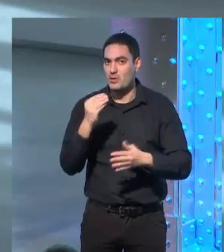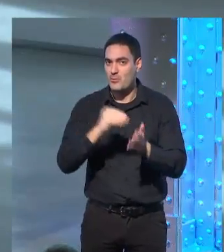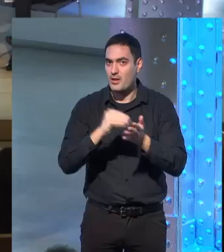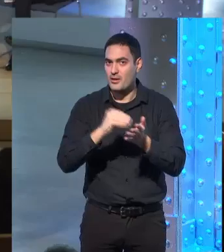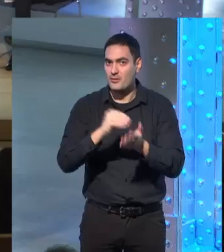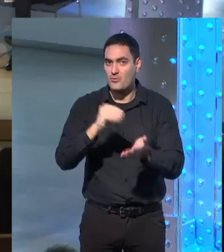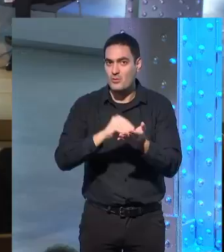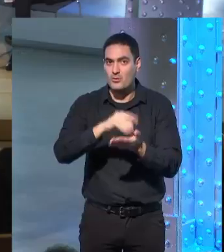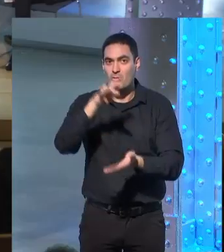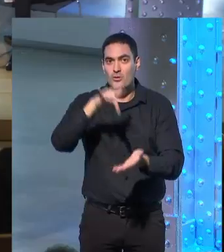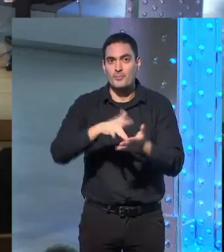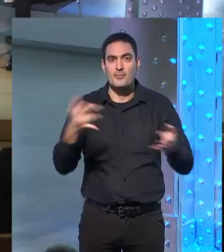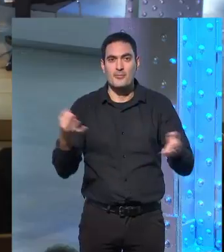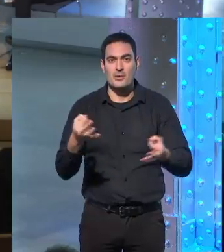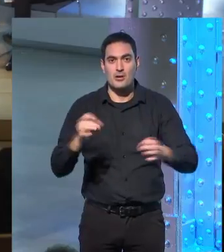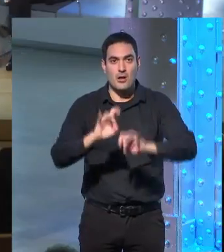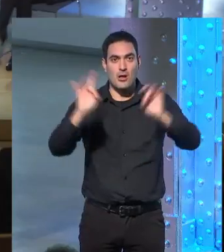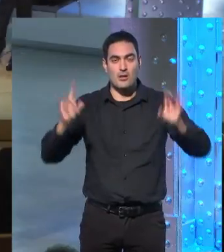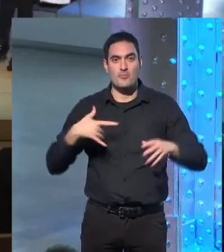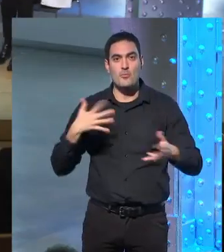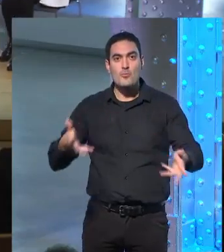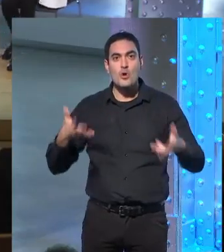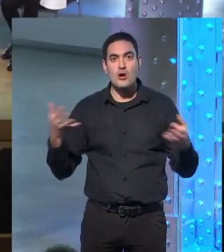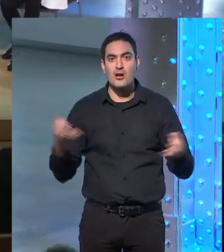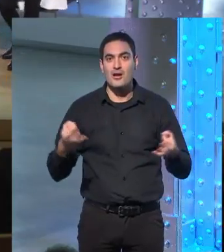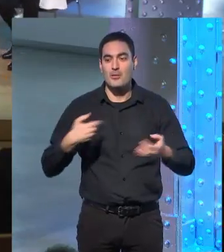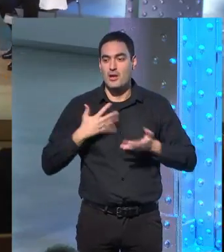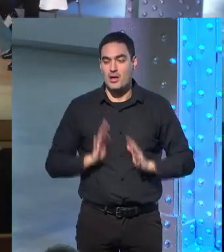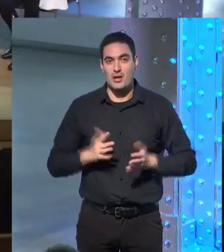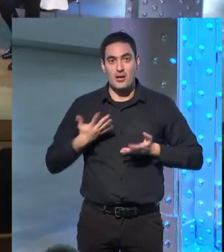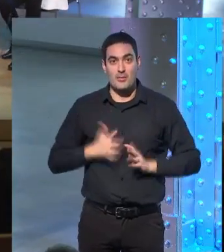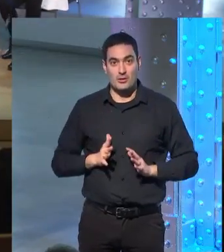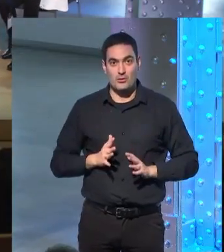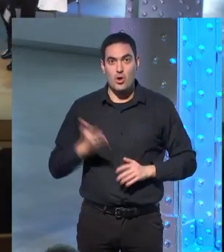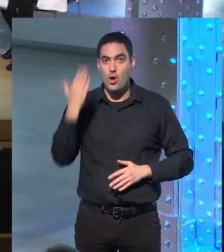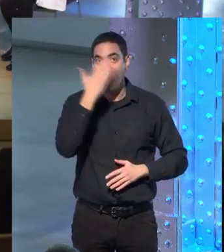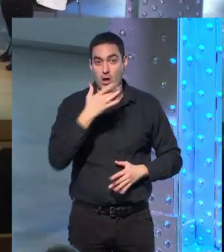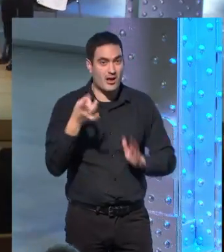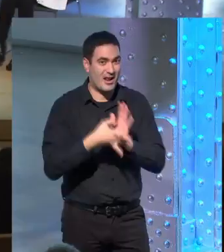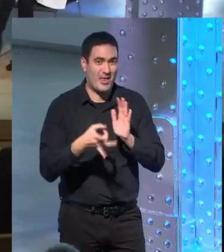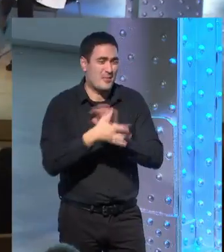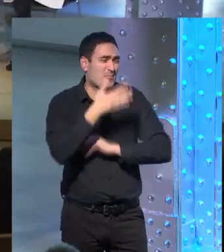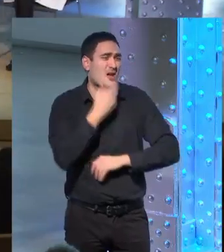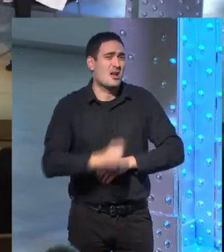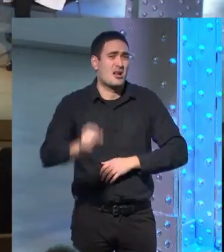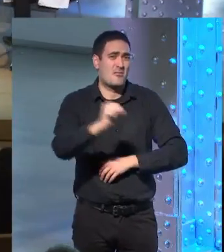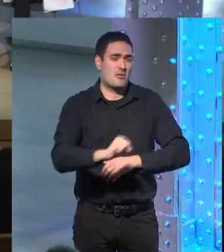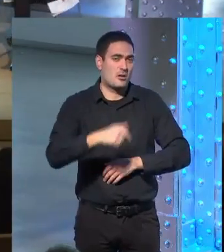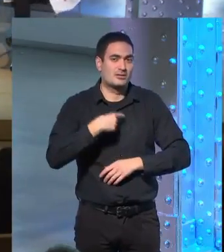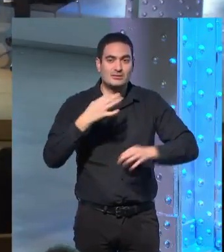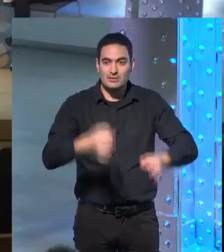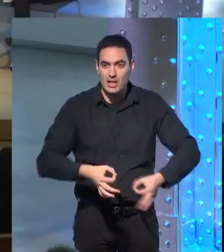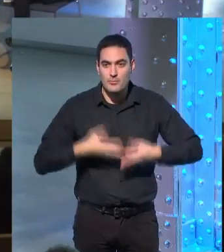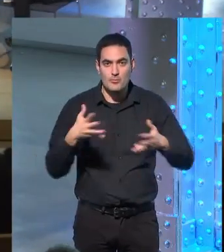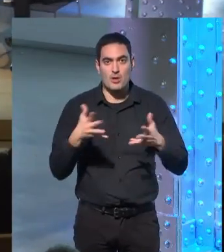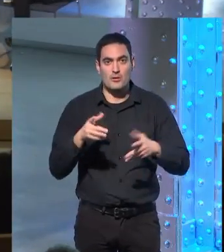muchas veces pasa que claro, a mí me encantaría, y creo que mis hijos van a un colegio maravilloso, pero claro, a mí me encantaría tener siempre un